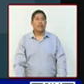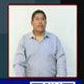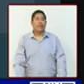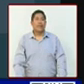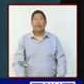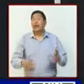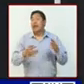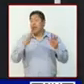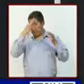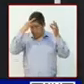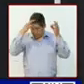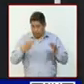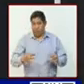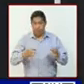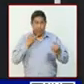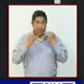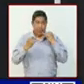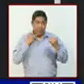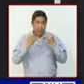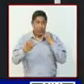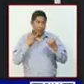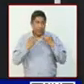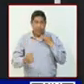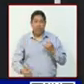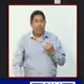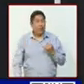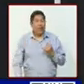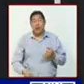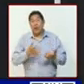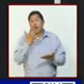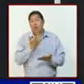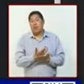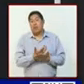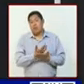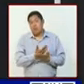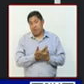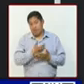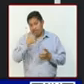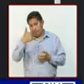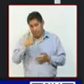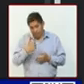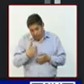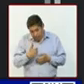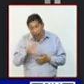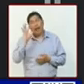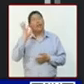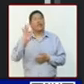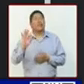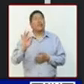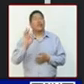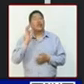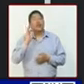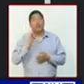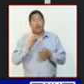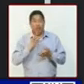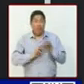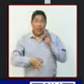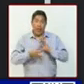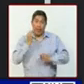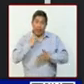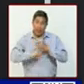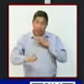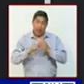Una vez eso se confirman los datos, se verifica primero si están bien, cédula de identidad, el número, la fecha de